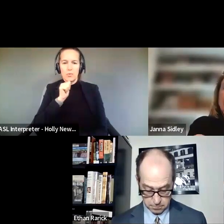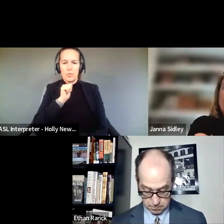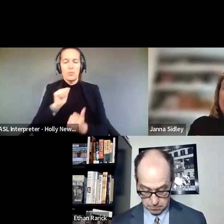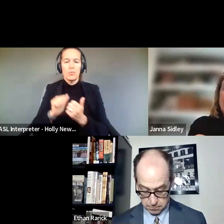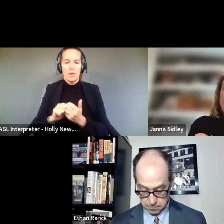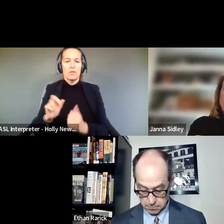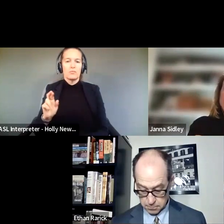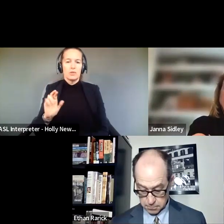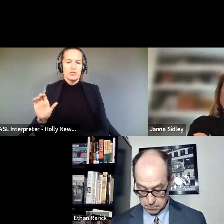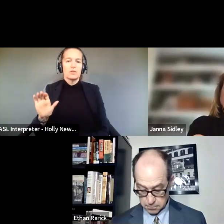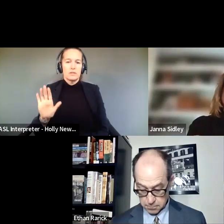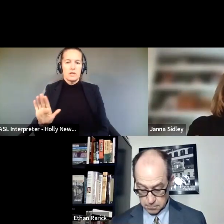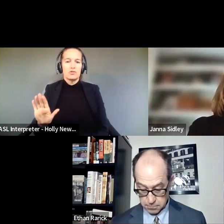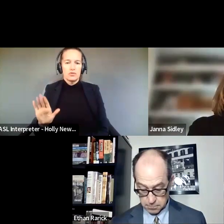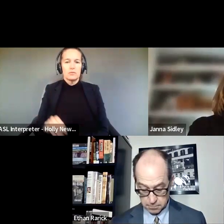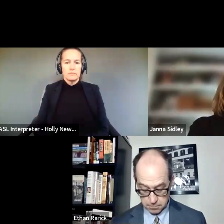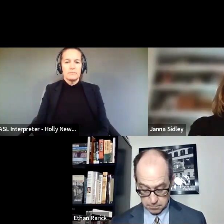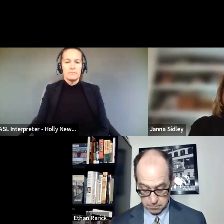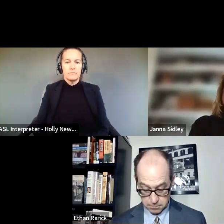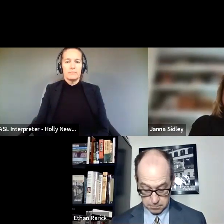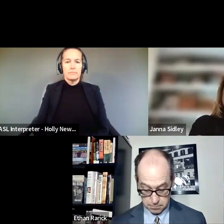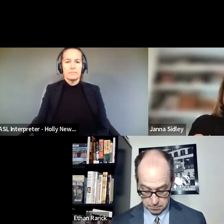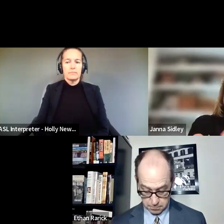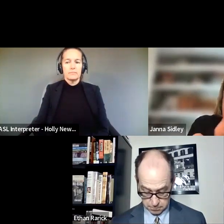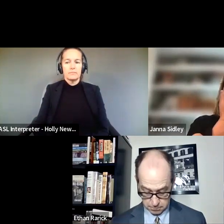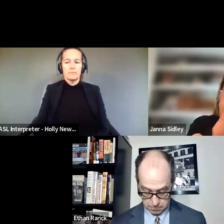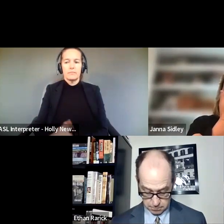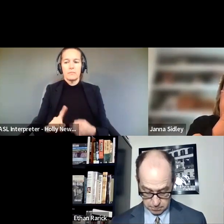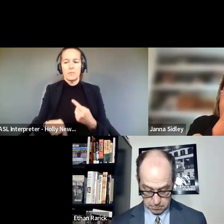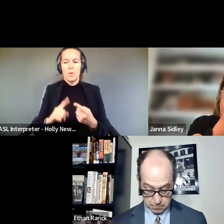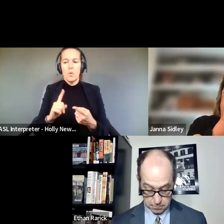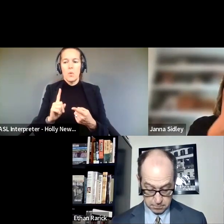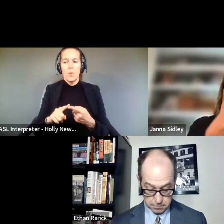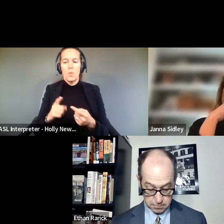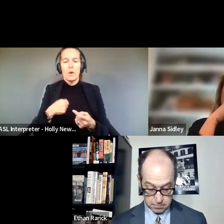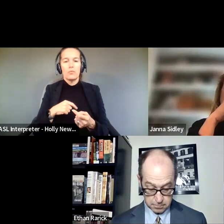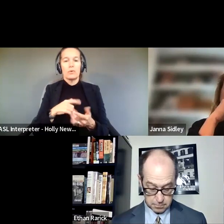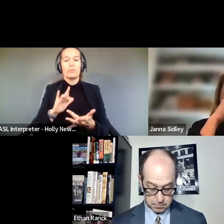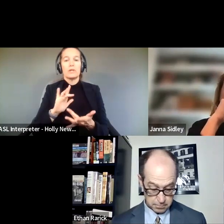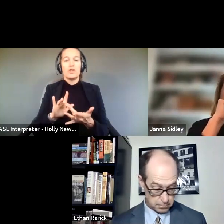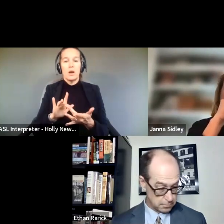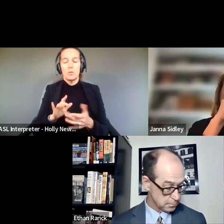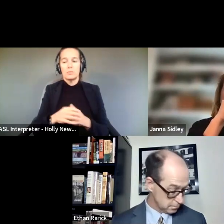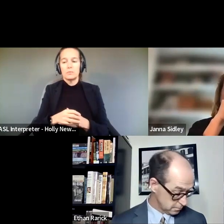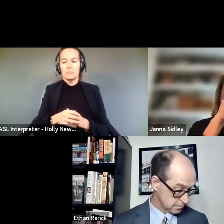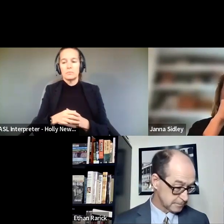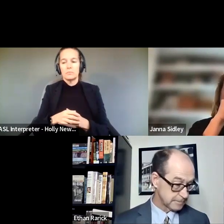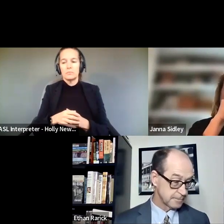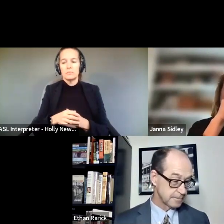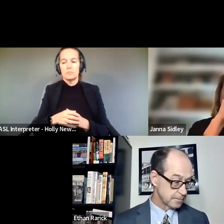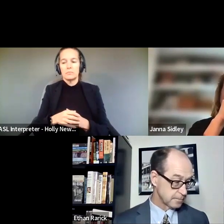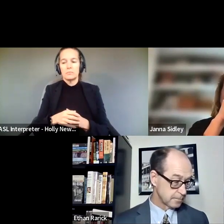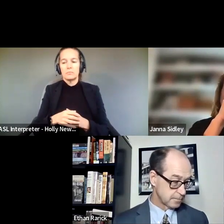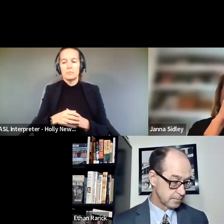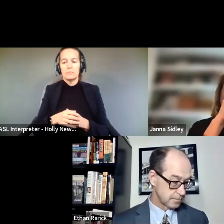cuando nos acercamos a ellos. Y como les digo, no es pedir, no estamos pidiendo limosna. Alguien